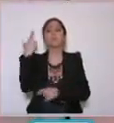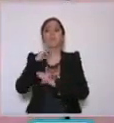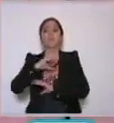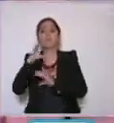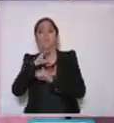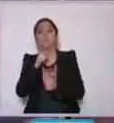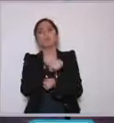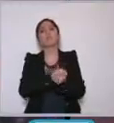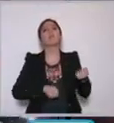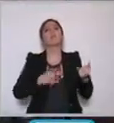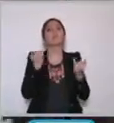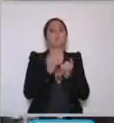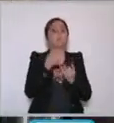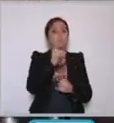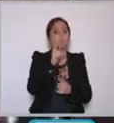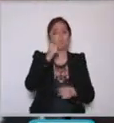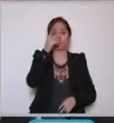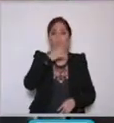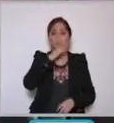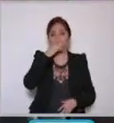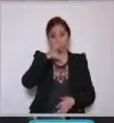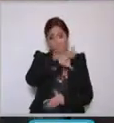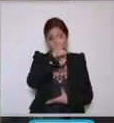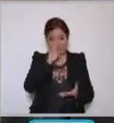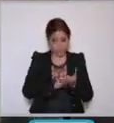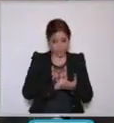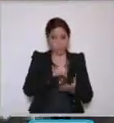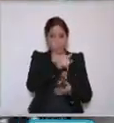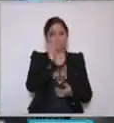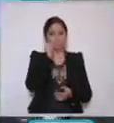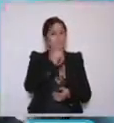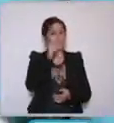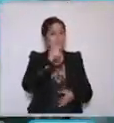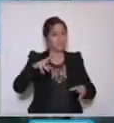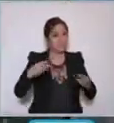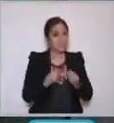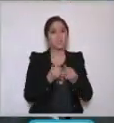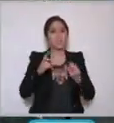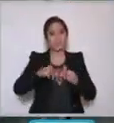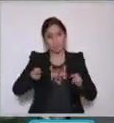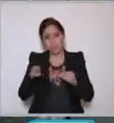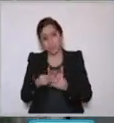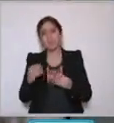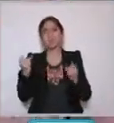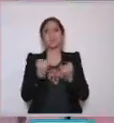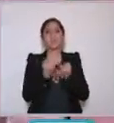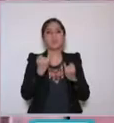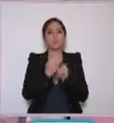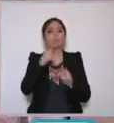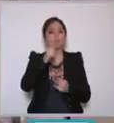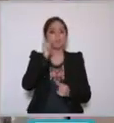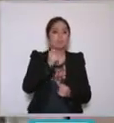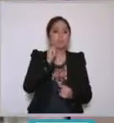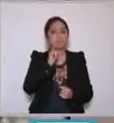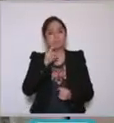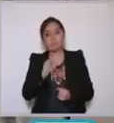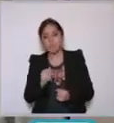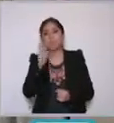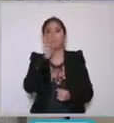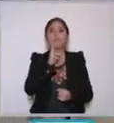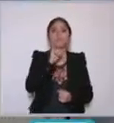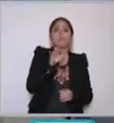bodas y de todo. Hacen las Es lo que bodas. te digo, es de esas que toca todo mundo, ¿no? Sí, ya cuando te tocan en las bodas que ya trascendiste, Ya. hiciste el